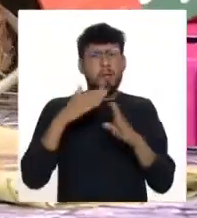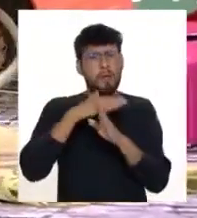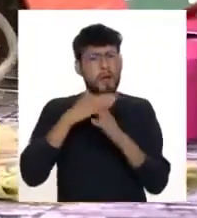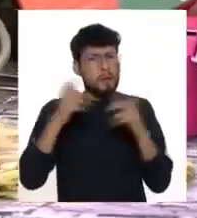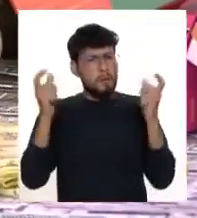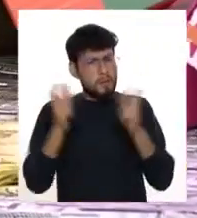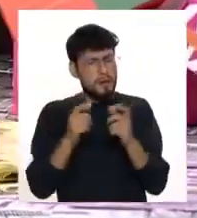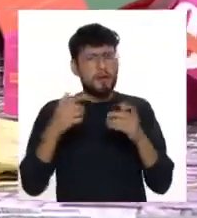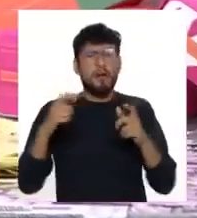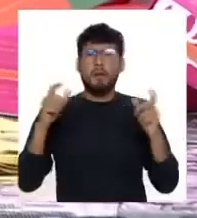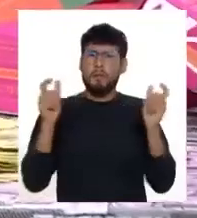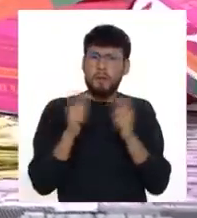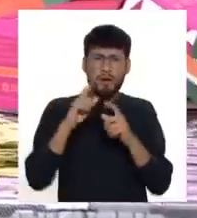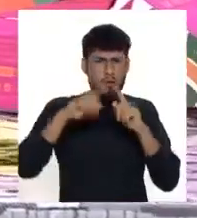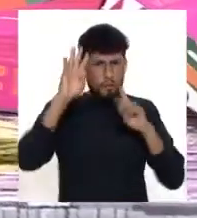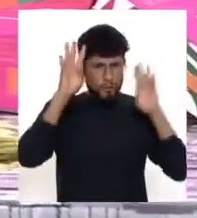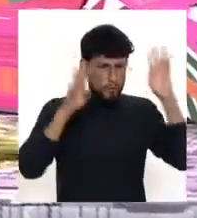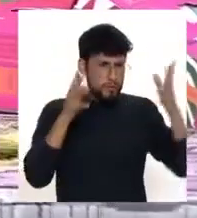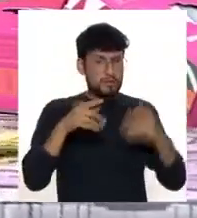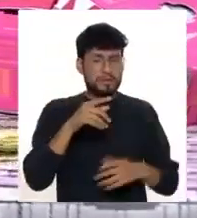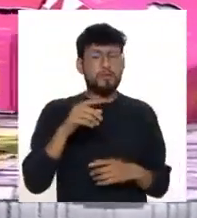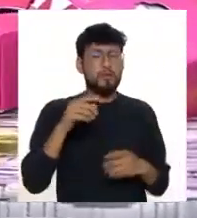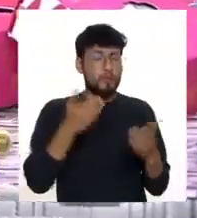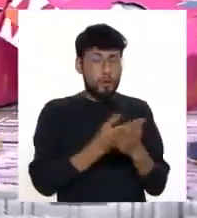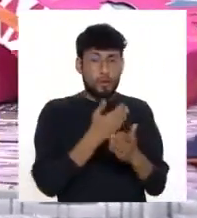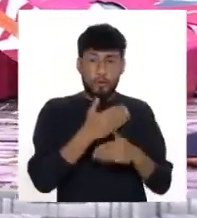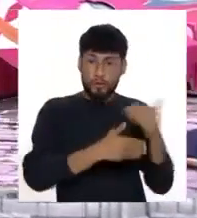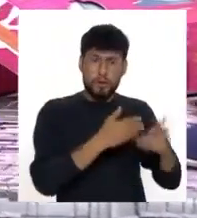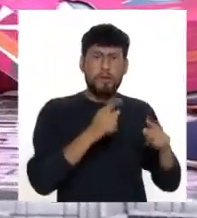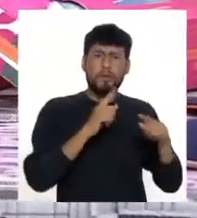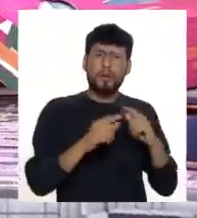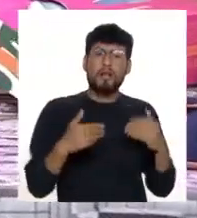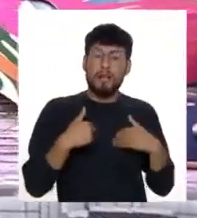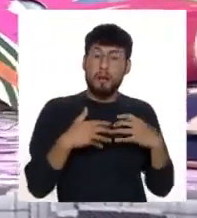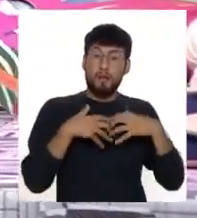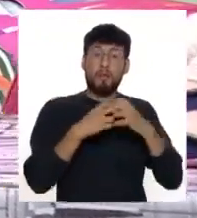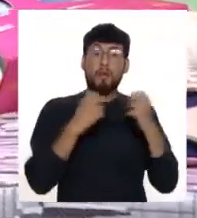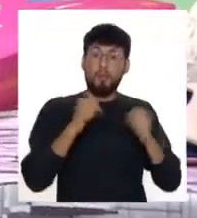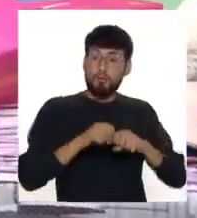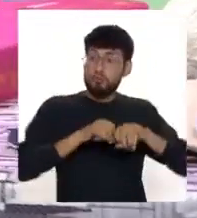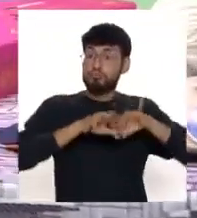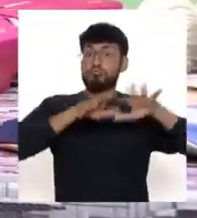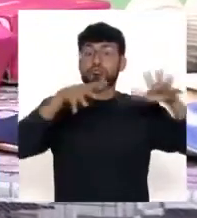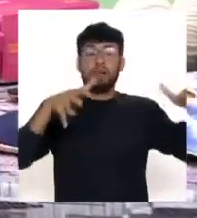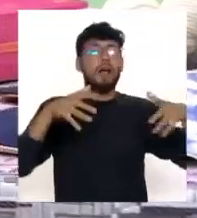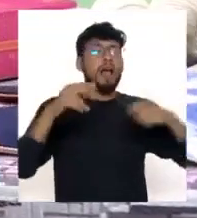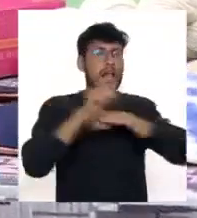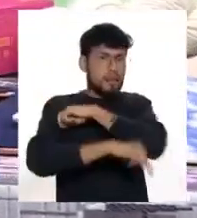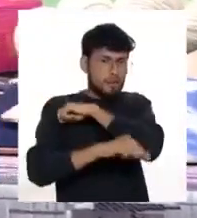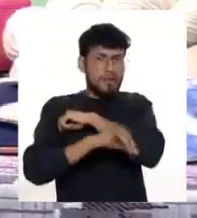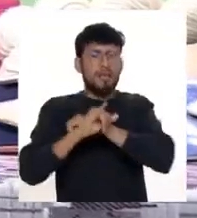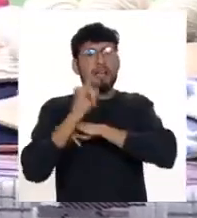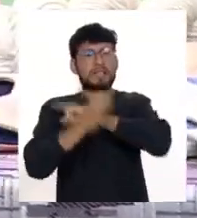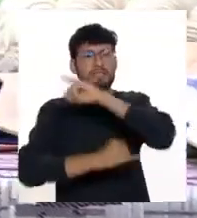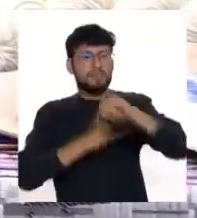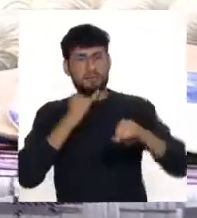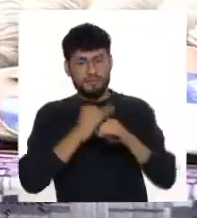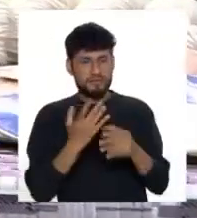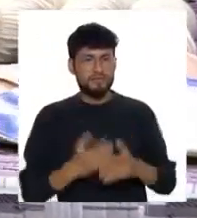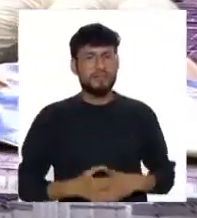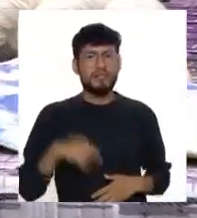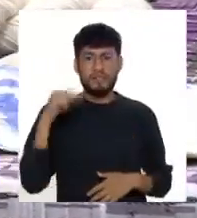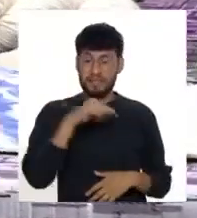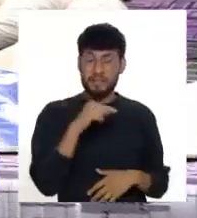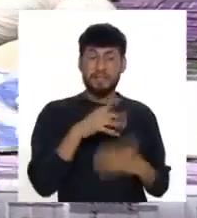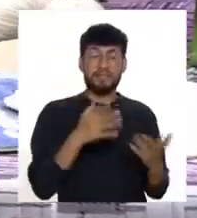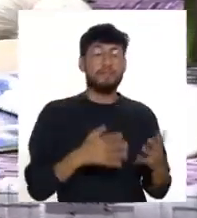empresas pequeñas empresas emprendedores como startups pero Que tengan un potencial para llegar a un mercado tanto nacional como internacional y estos